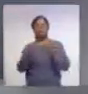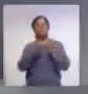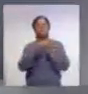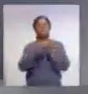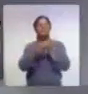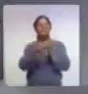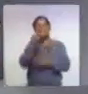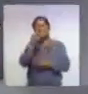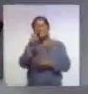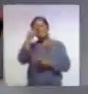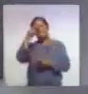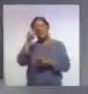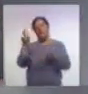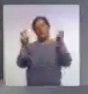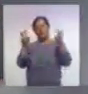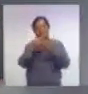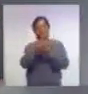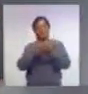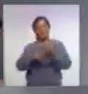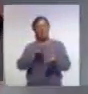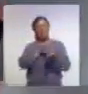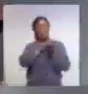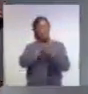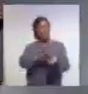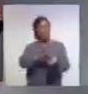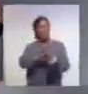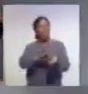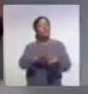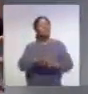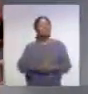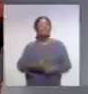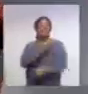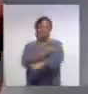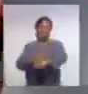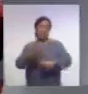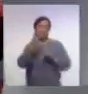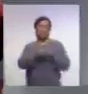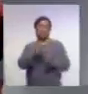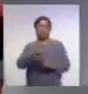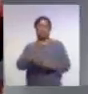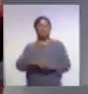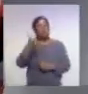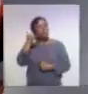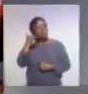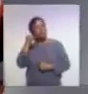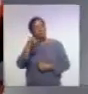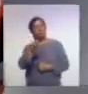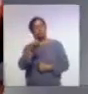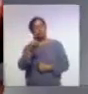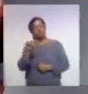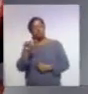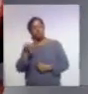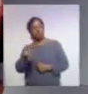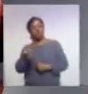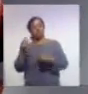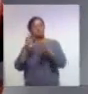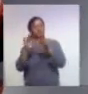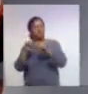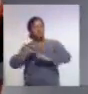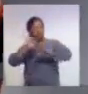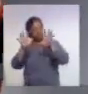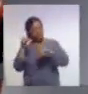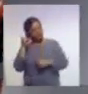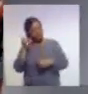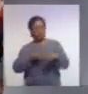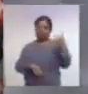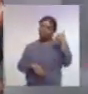programa de apoyo a la economía familiar 2019. Así es que vía telefónica nos tiene todos los detalles. Adam, buenas tardes. Adelante.